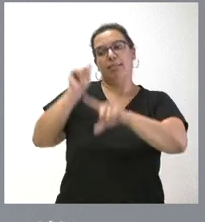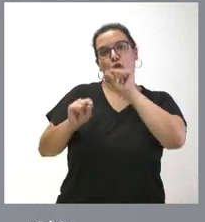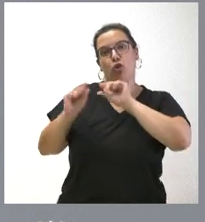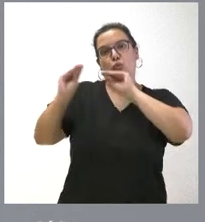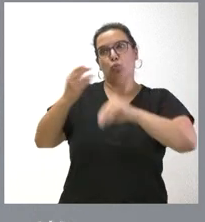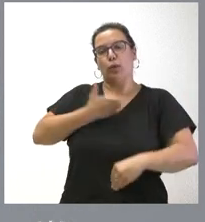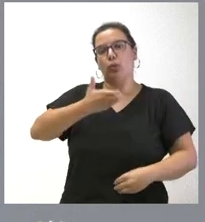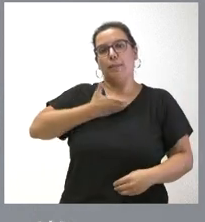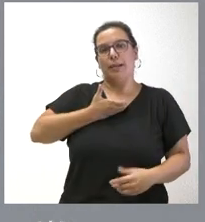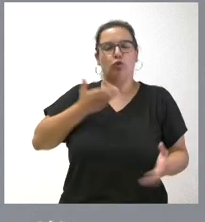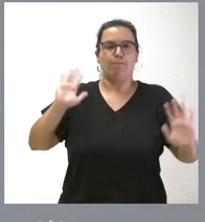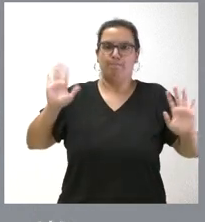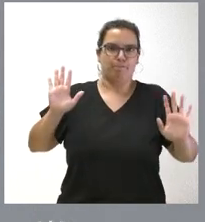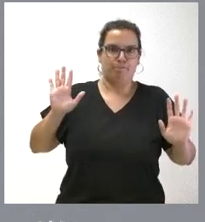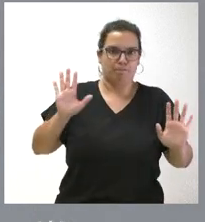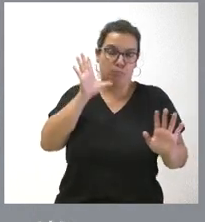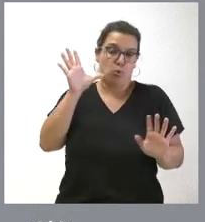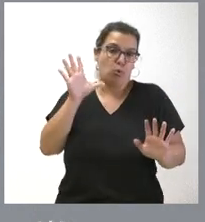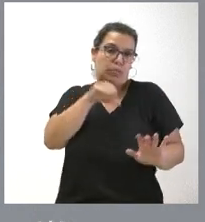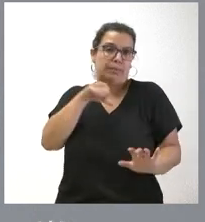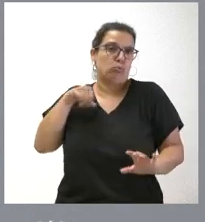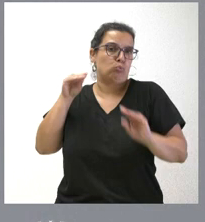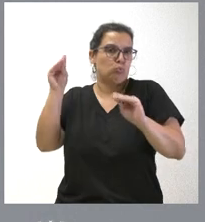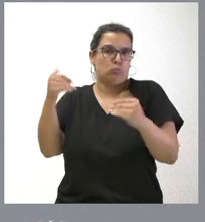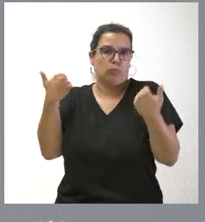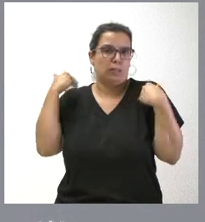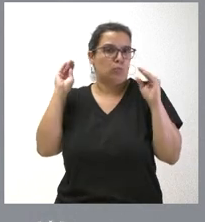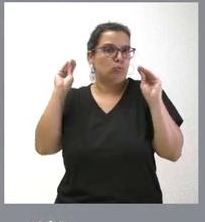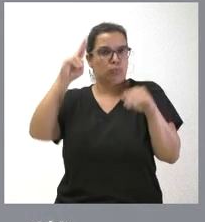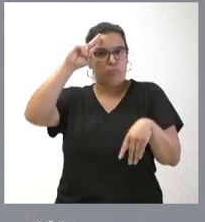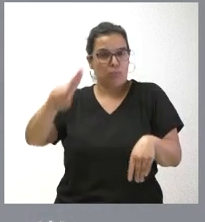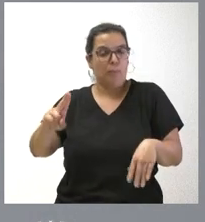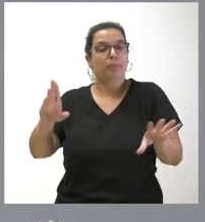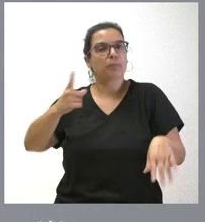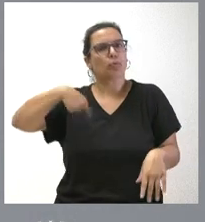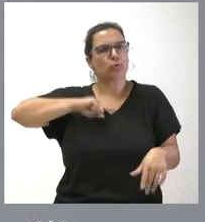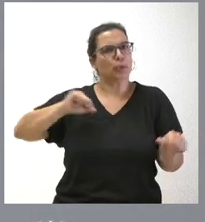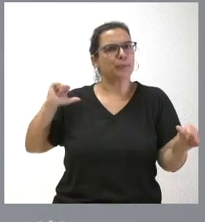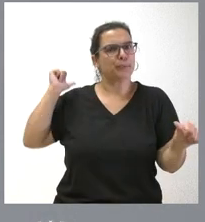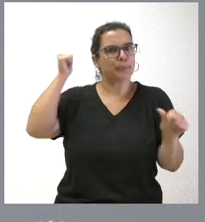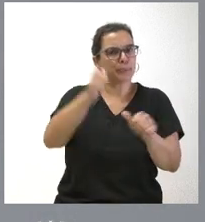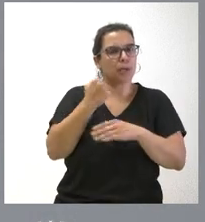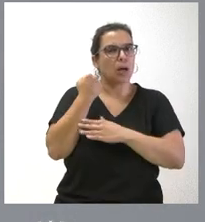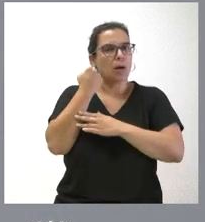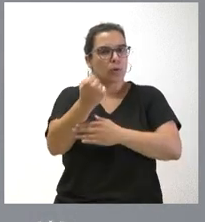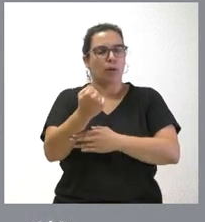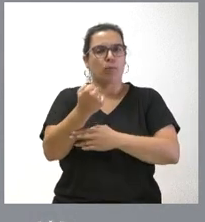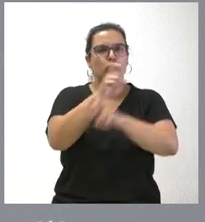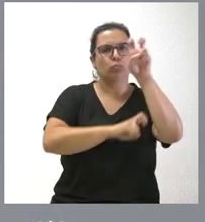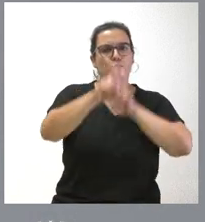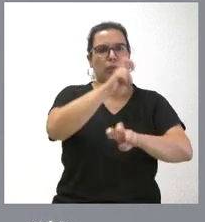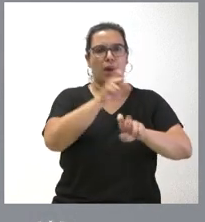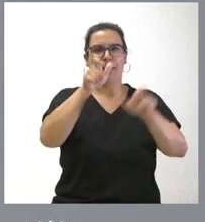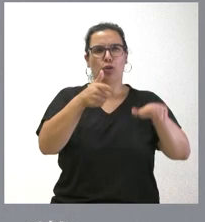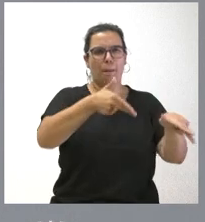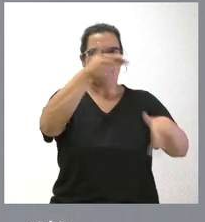los ayuntamientos toman en el ámbito de su autonomía municipal Nosotros sí que hemos venido apoyando la exhumación de